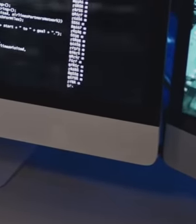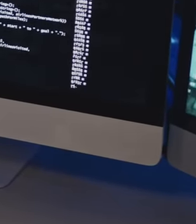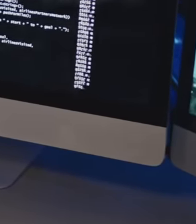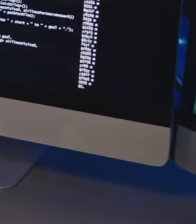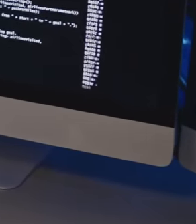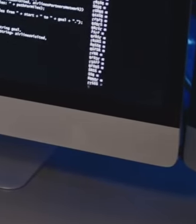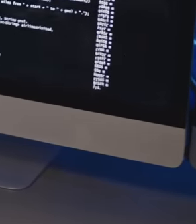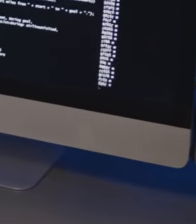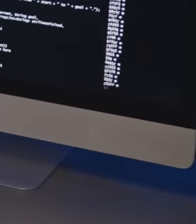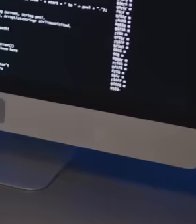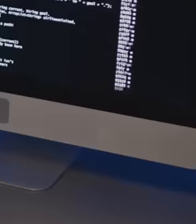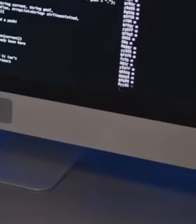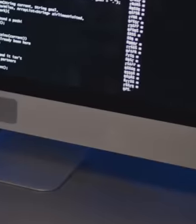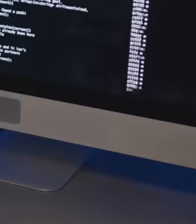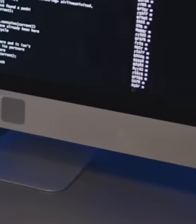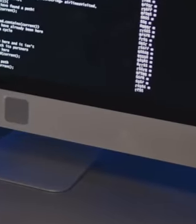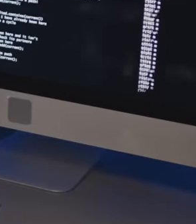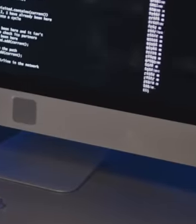apócrifo,